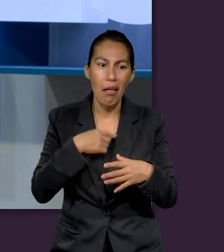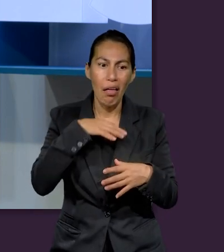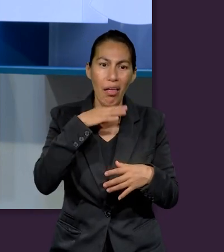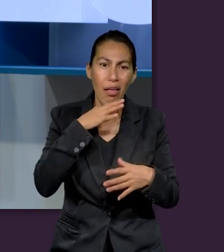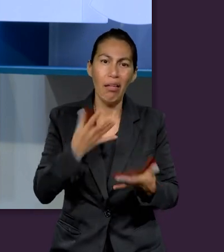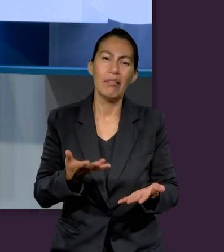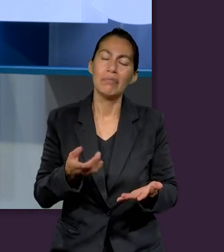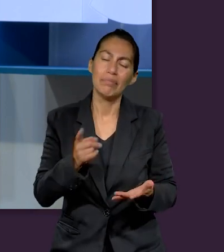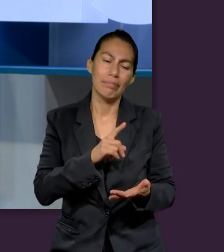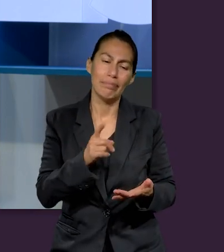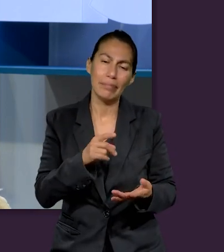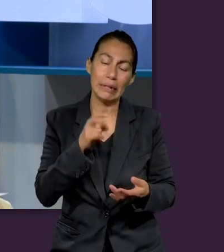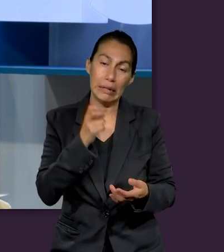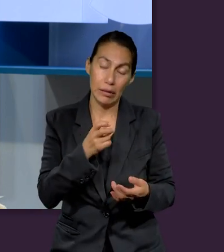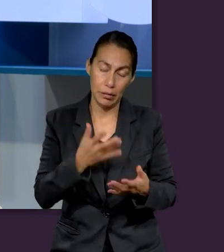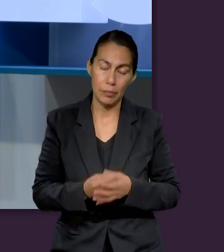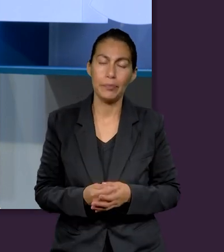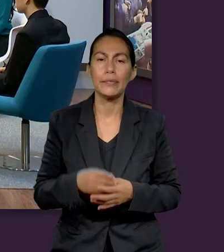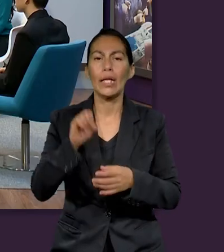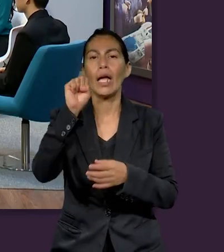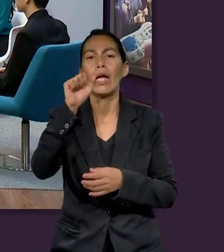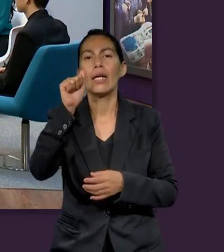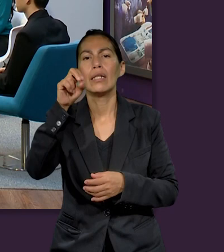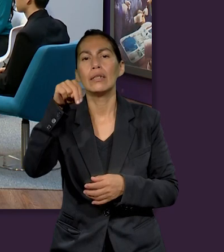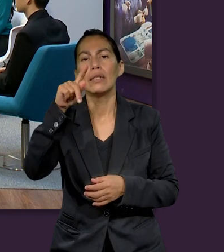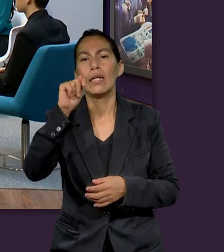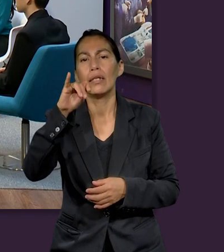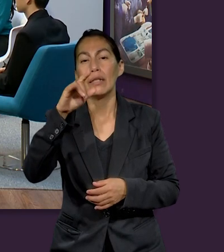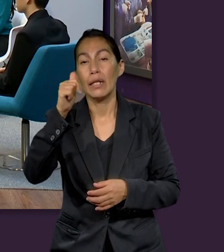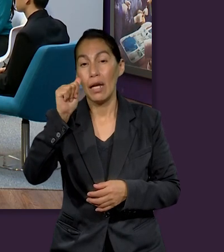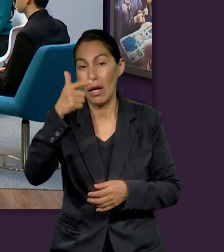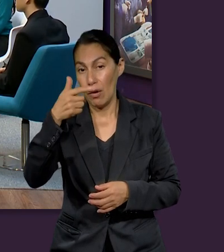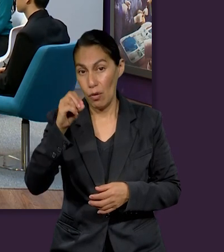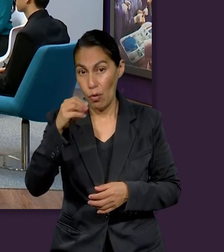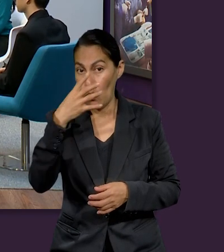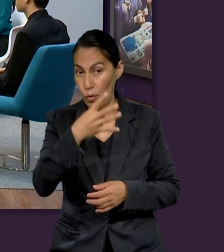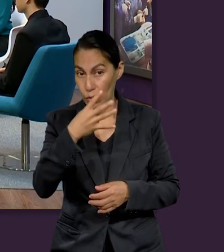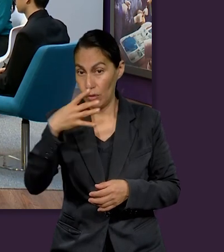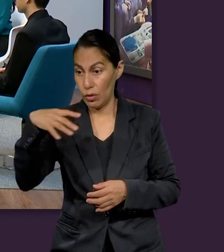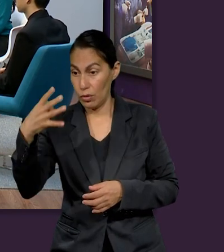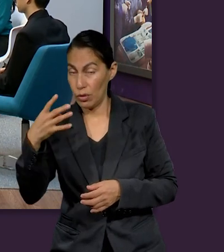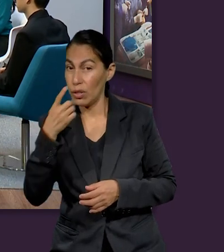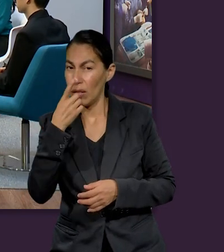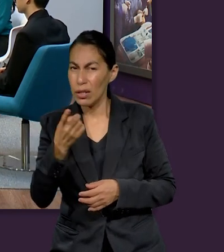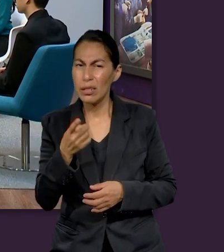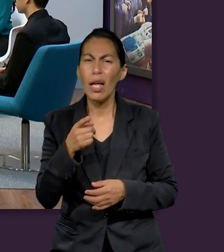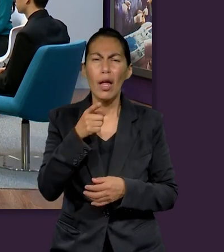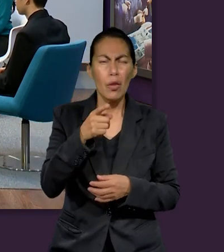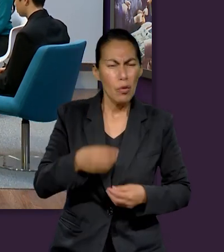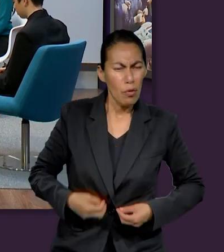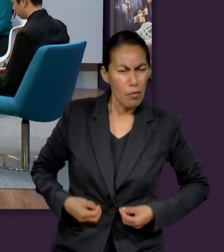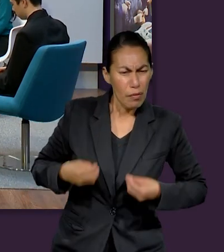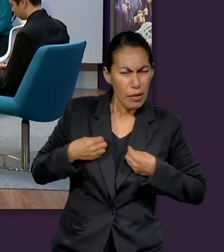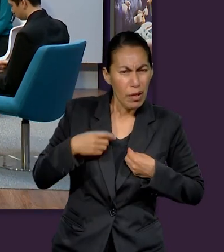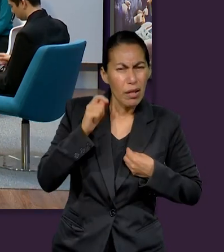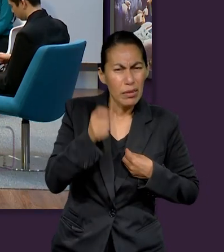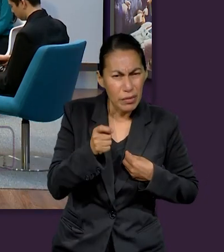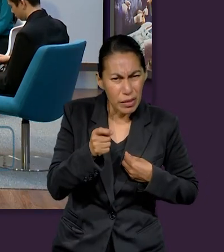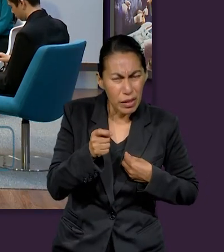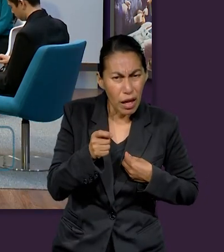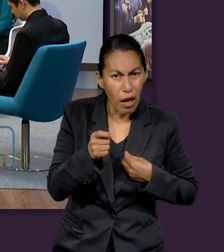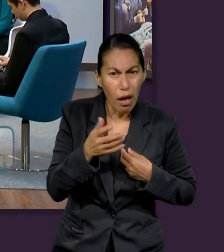diciendo no hay una conciencia tarde o temprano vamos a morir Y a quién le va a quedar todo eso si no planificamos correctamente mira lo que dice Santiago